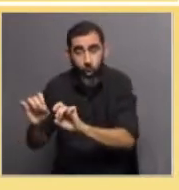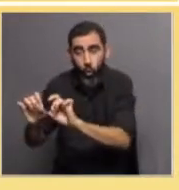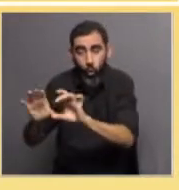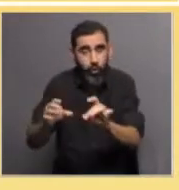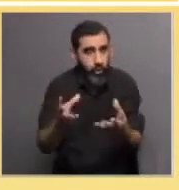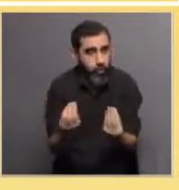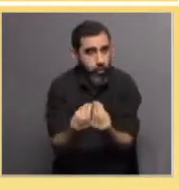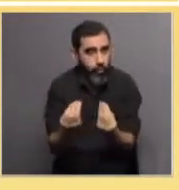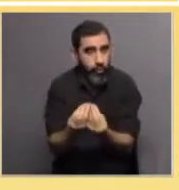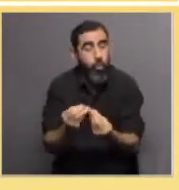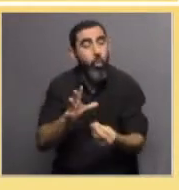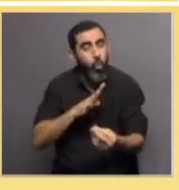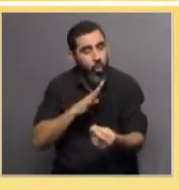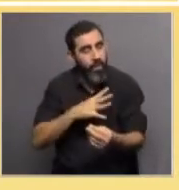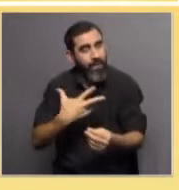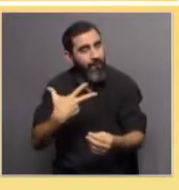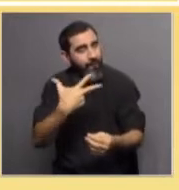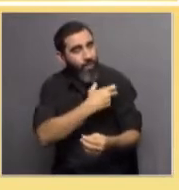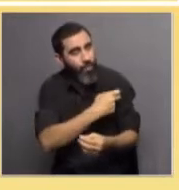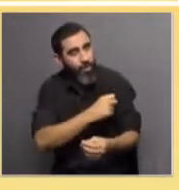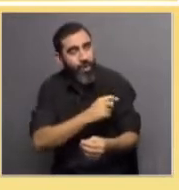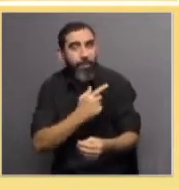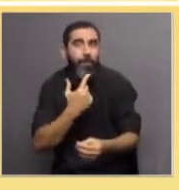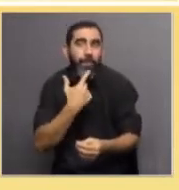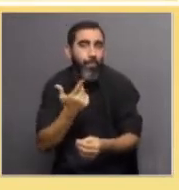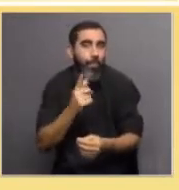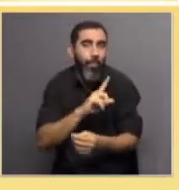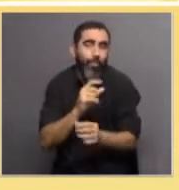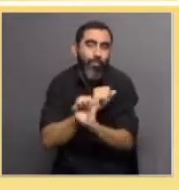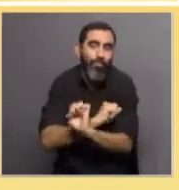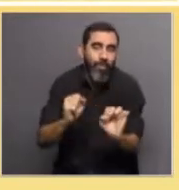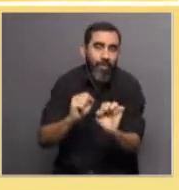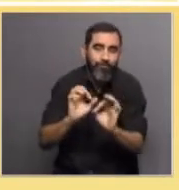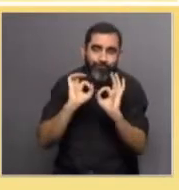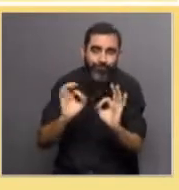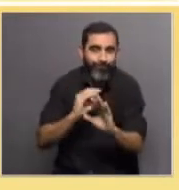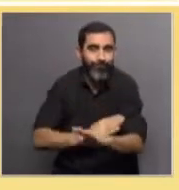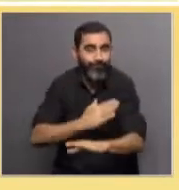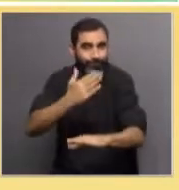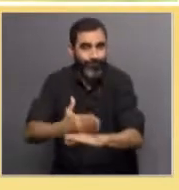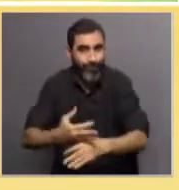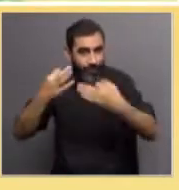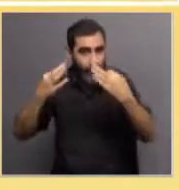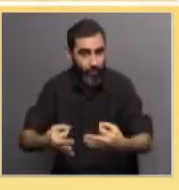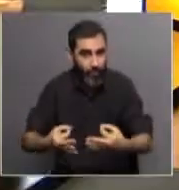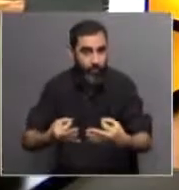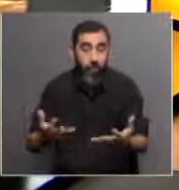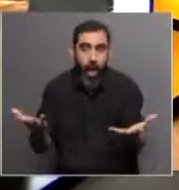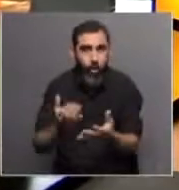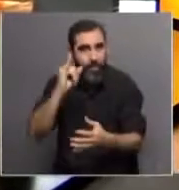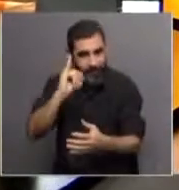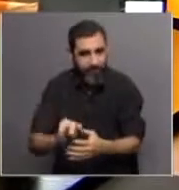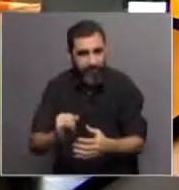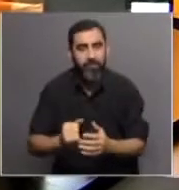comunitaria fue alta y todavía las vacunas no lograban que se viera el efecto en ese sentido, cosa que sí está pasando